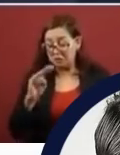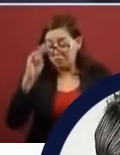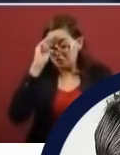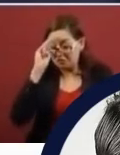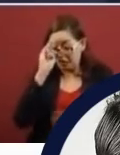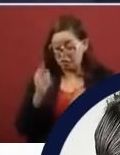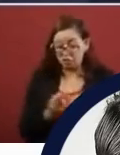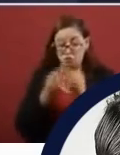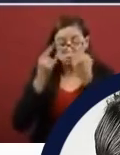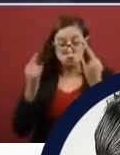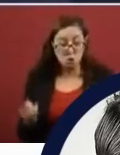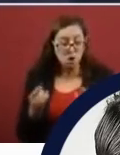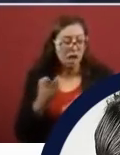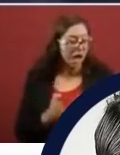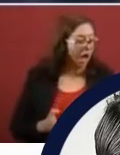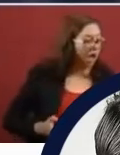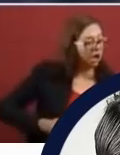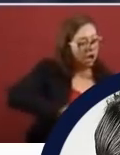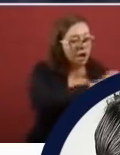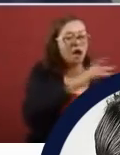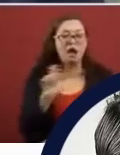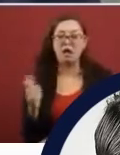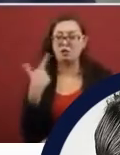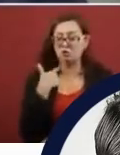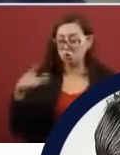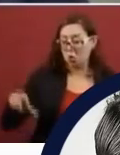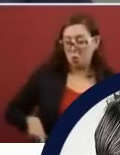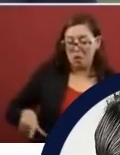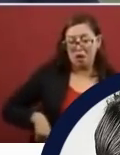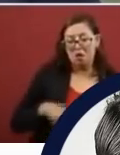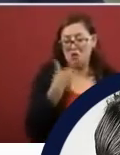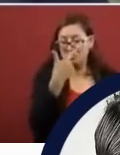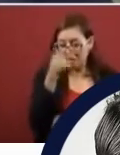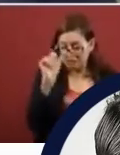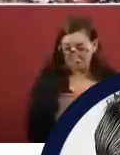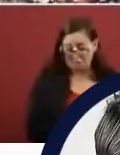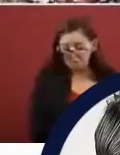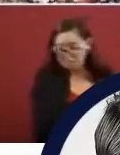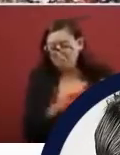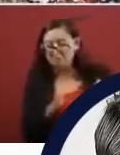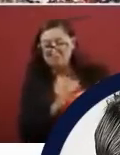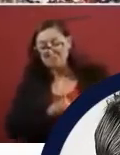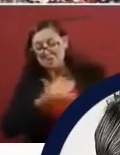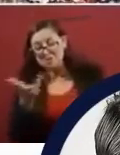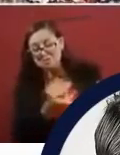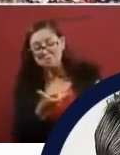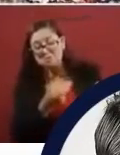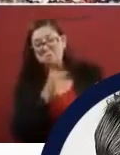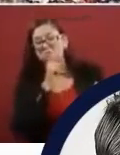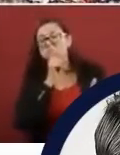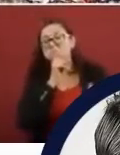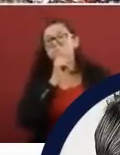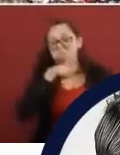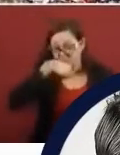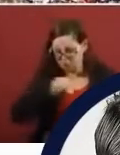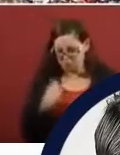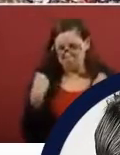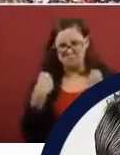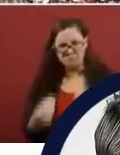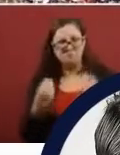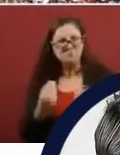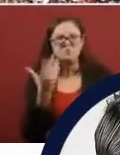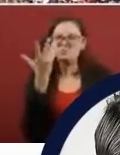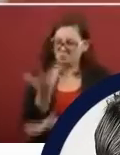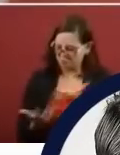el consumo. Le estamos dando a la gente un ingreso que le permita desbloquear derechos, porque el